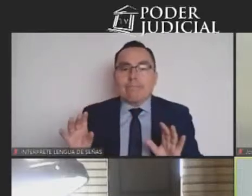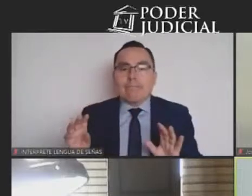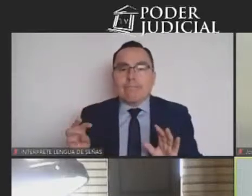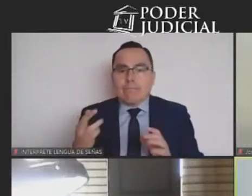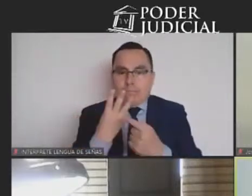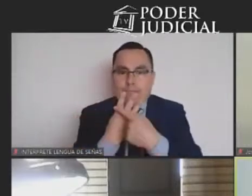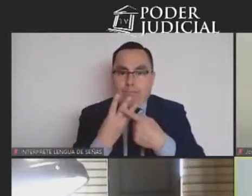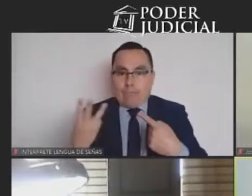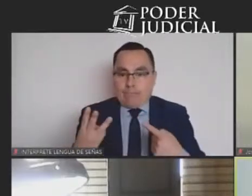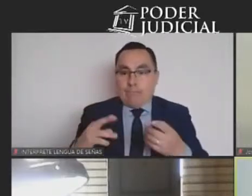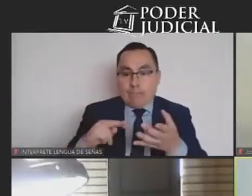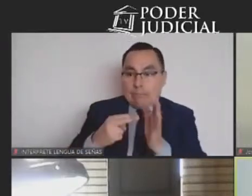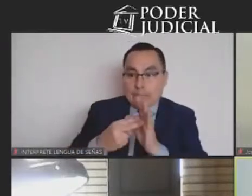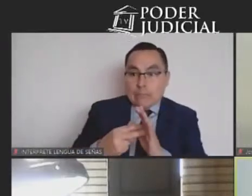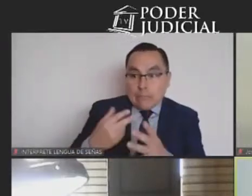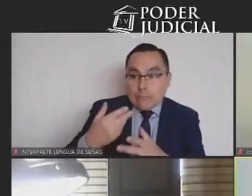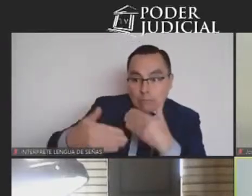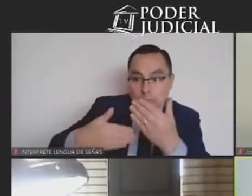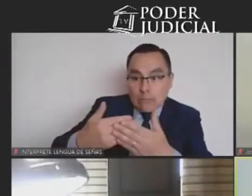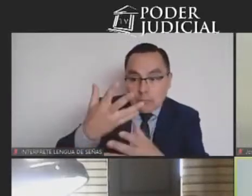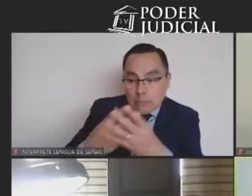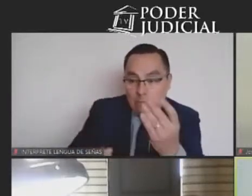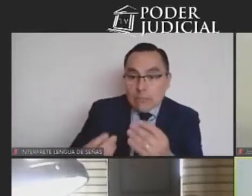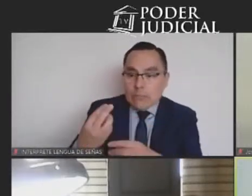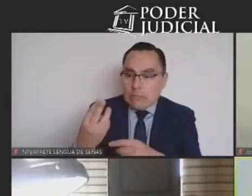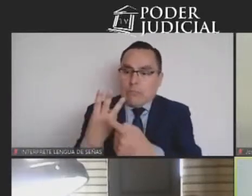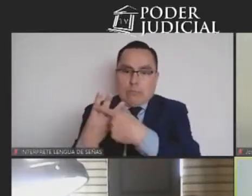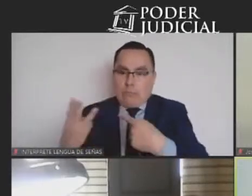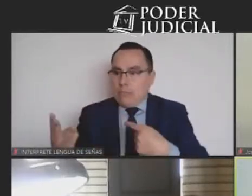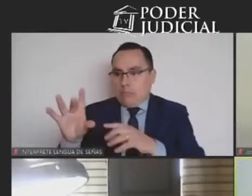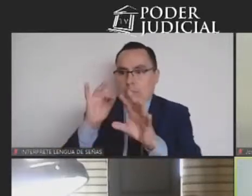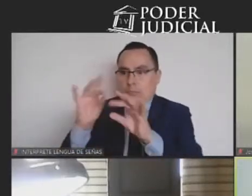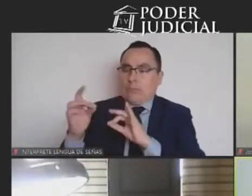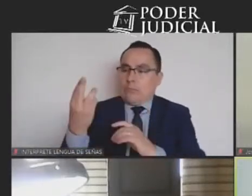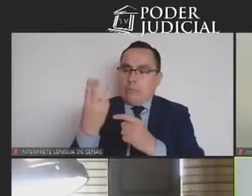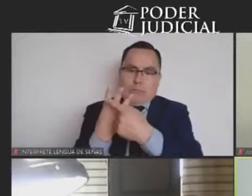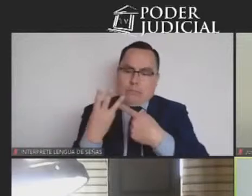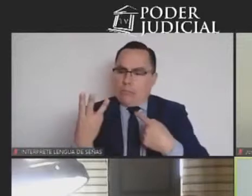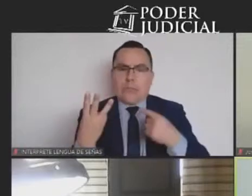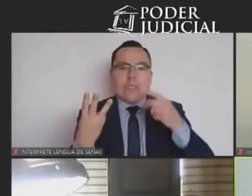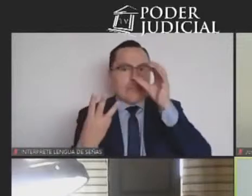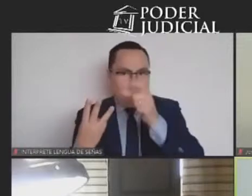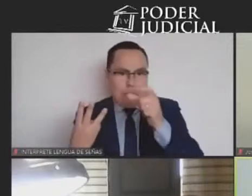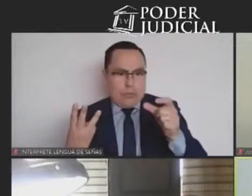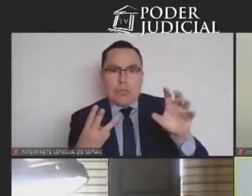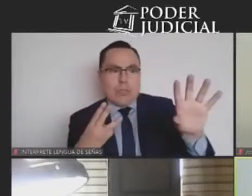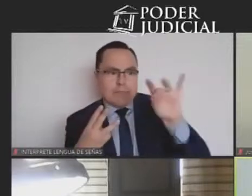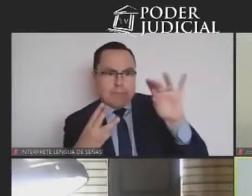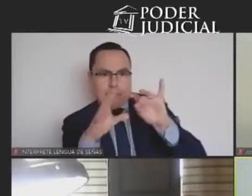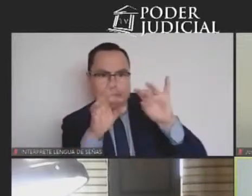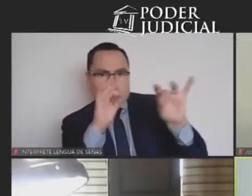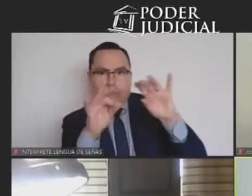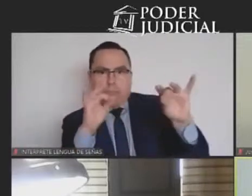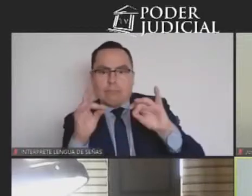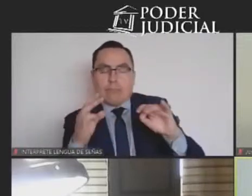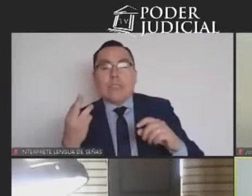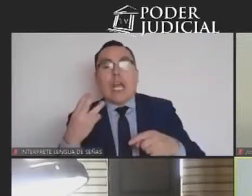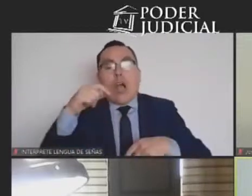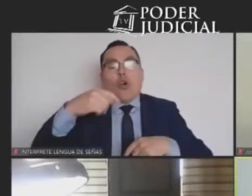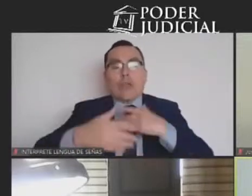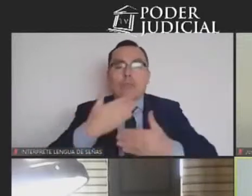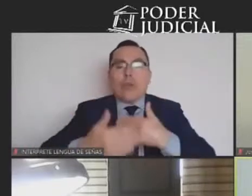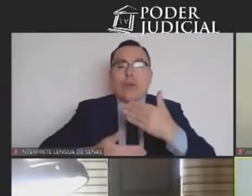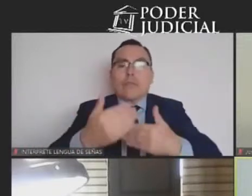sean resueltas del modo que corresponde. Y yo creo que hemos avanzado bastante